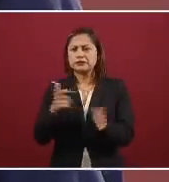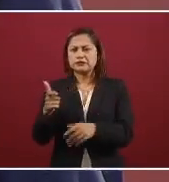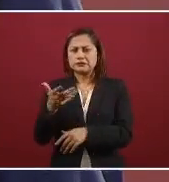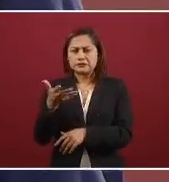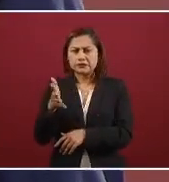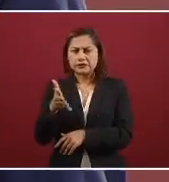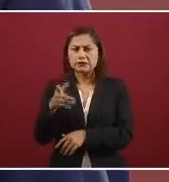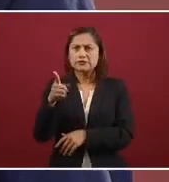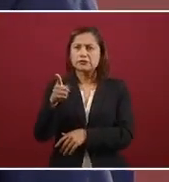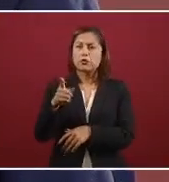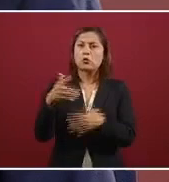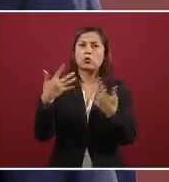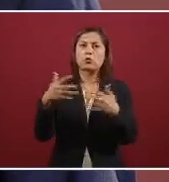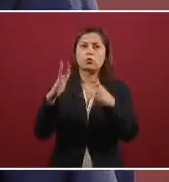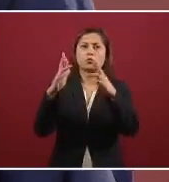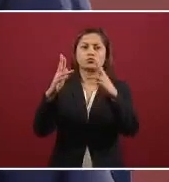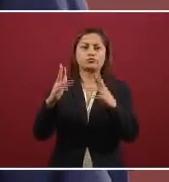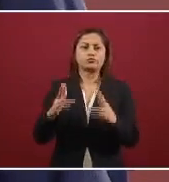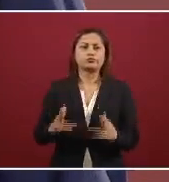y